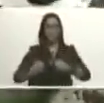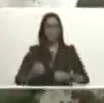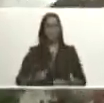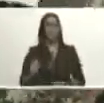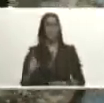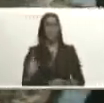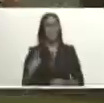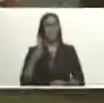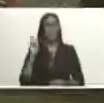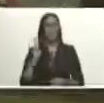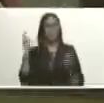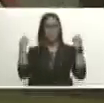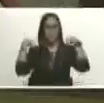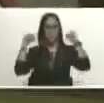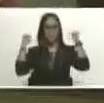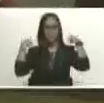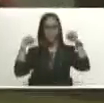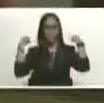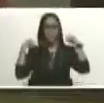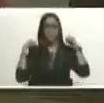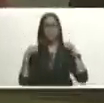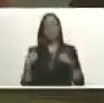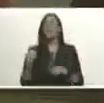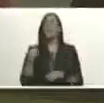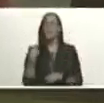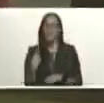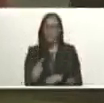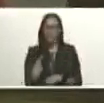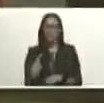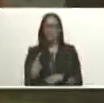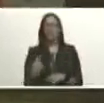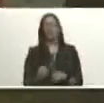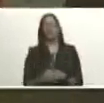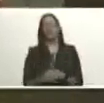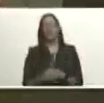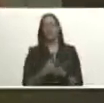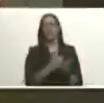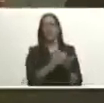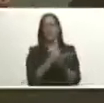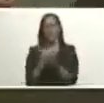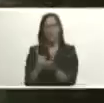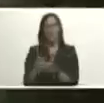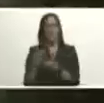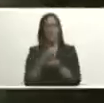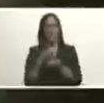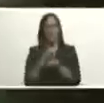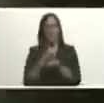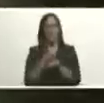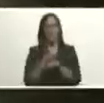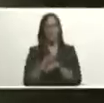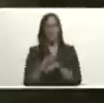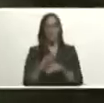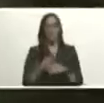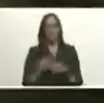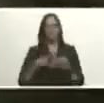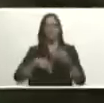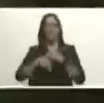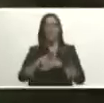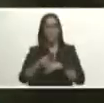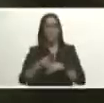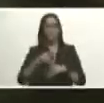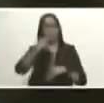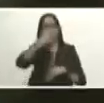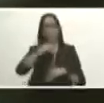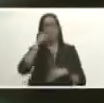el simulador para que, primero, en el costo-beneficio al Estado. Correcto. Vamos a preparar hombres y